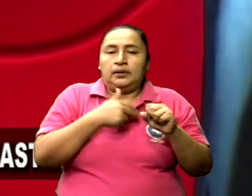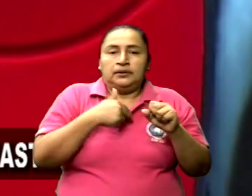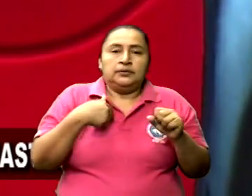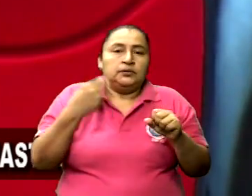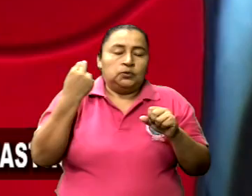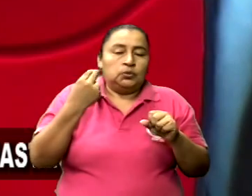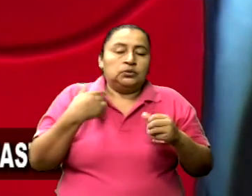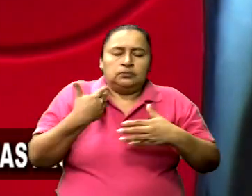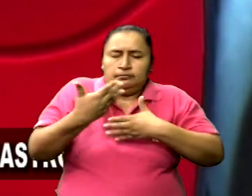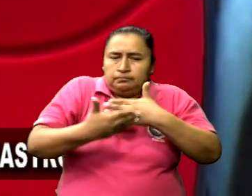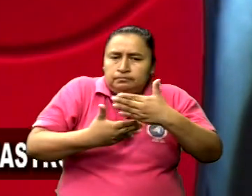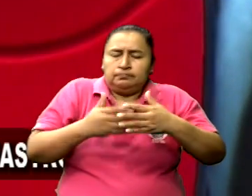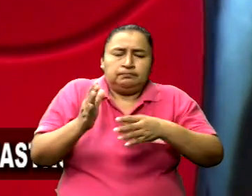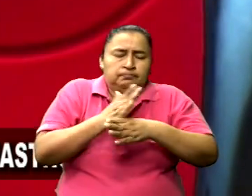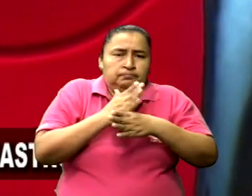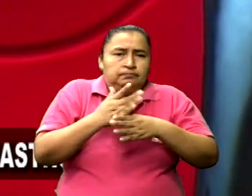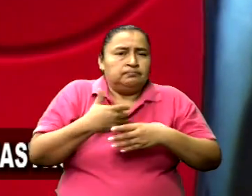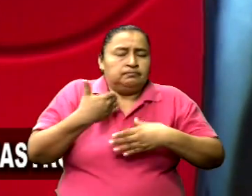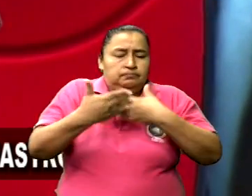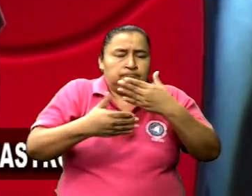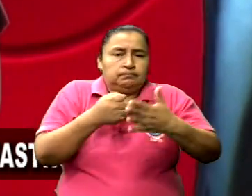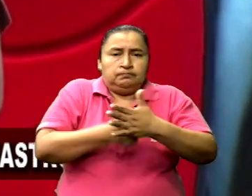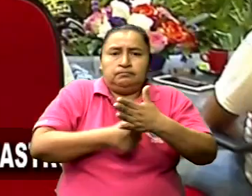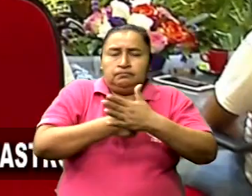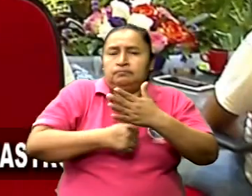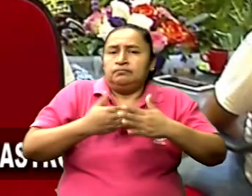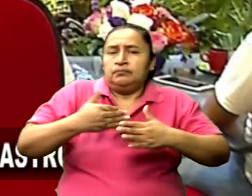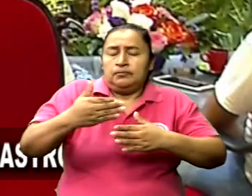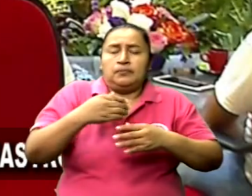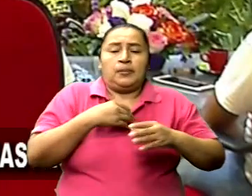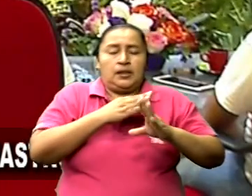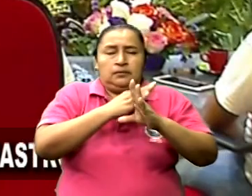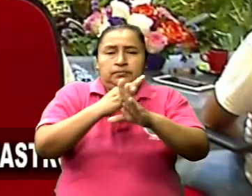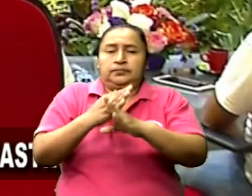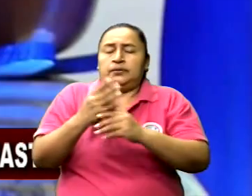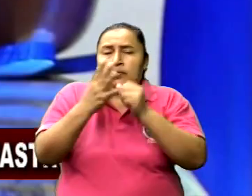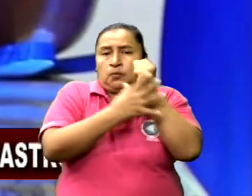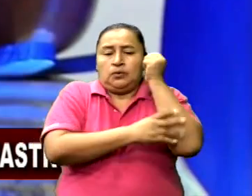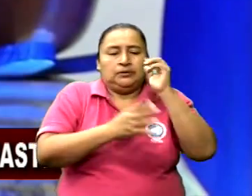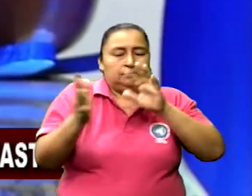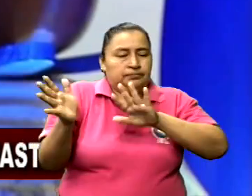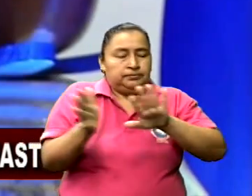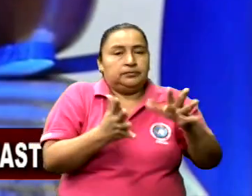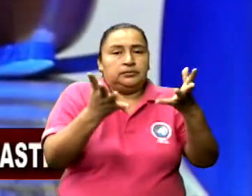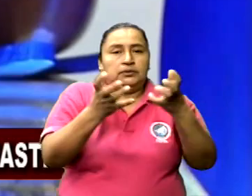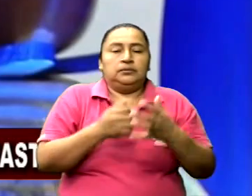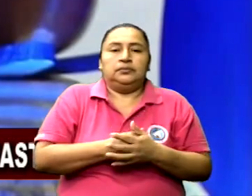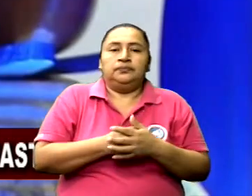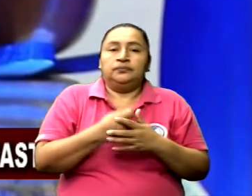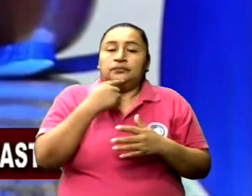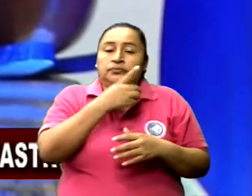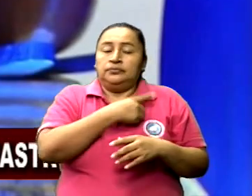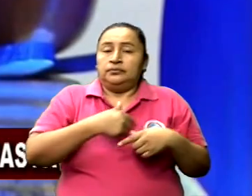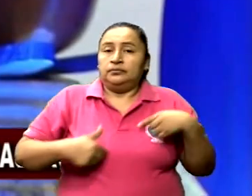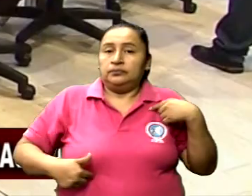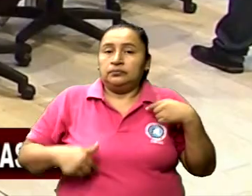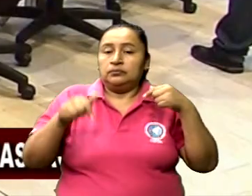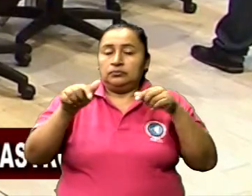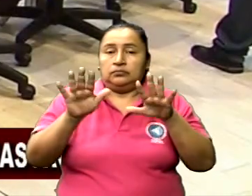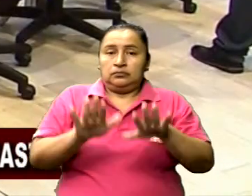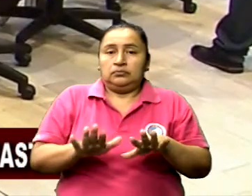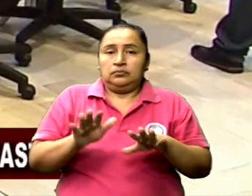enfrentar todos los desafíos y avanzar contra la pobreza. Estaremos nosotros aquí